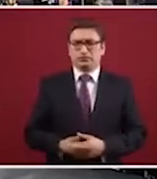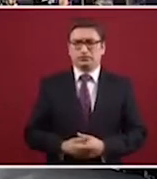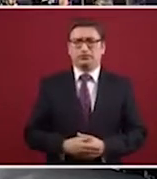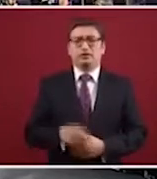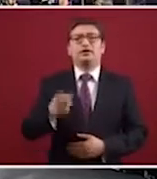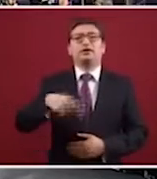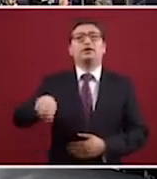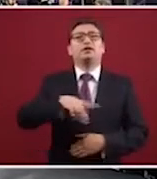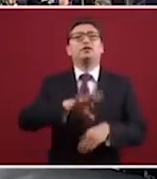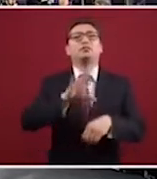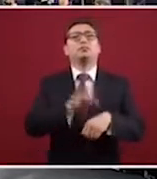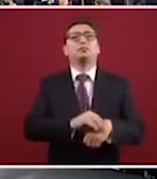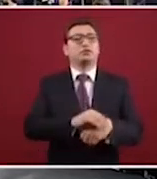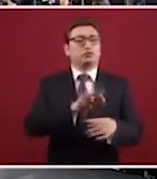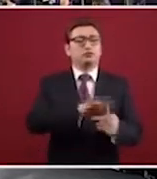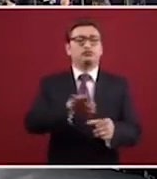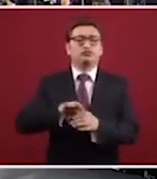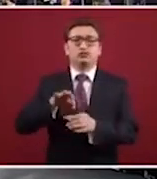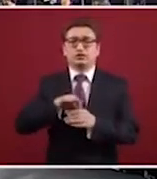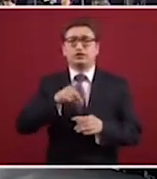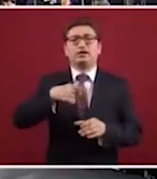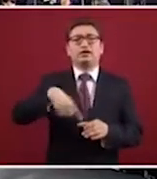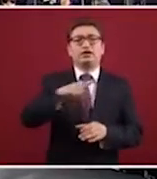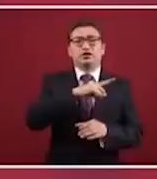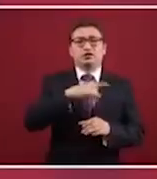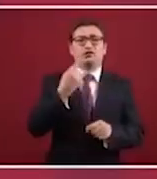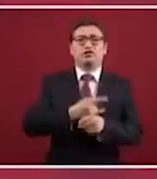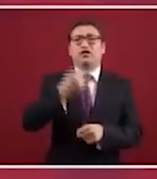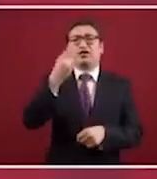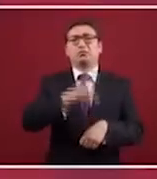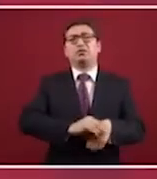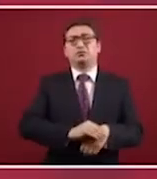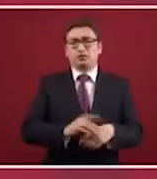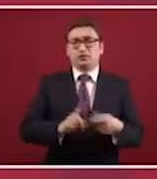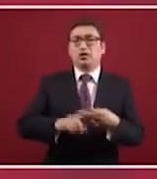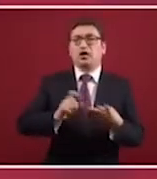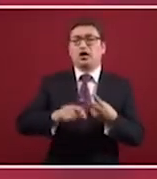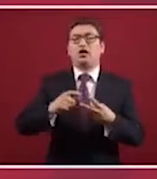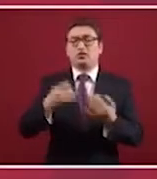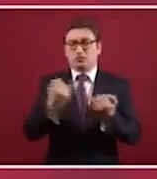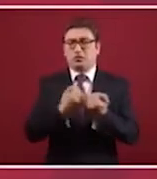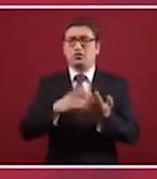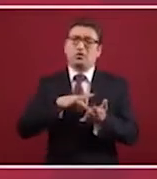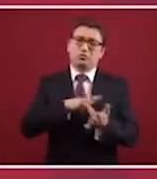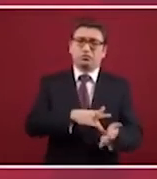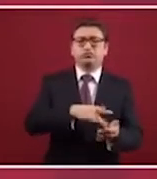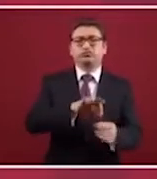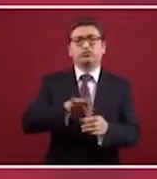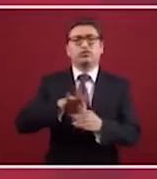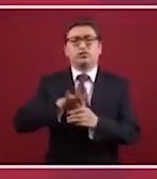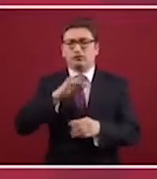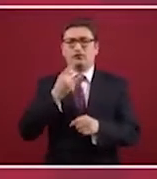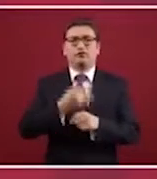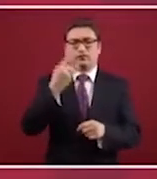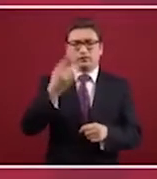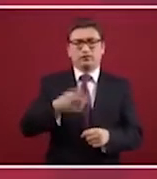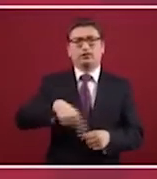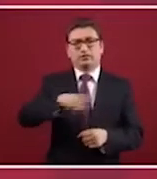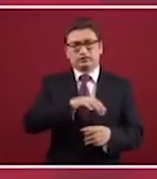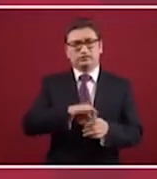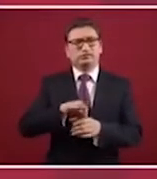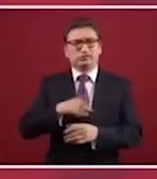han permitido fraudes electorales han avalado fraudes electorales y encima de